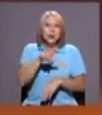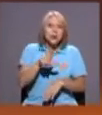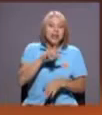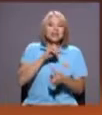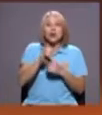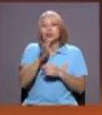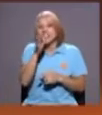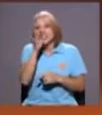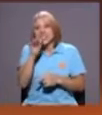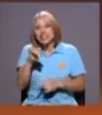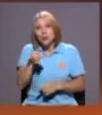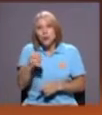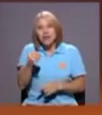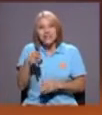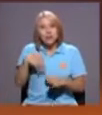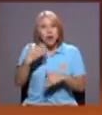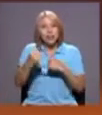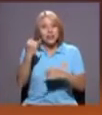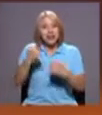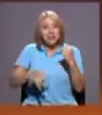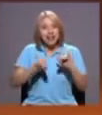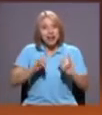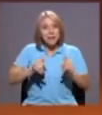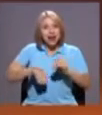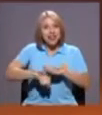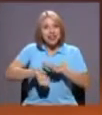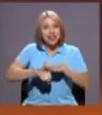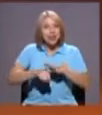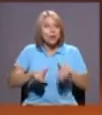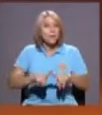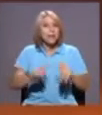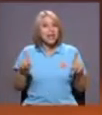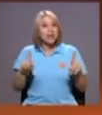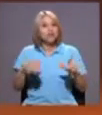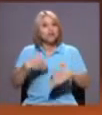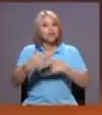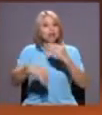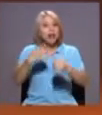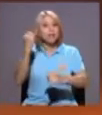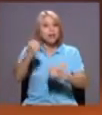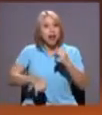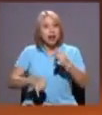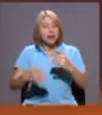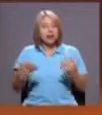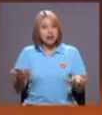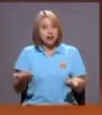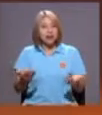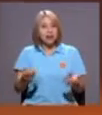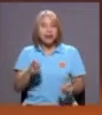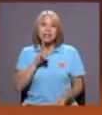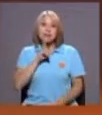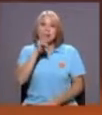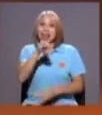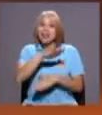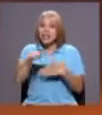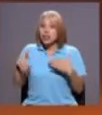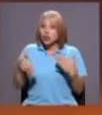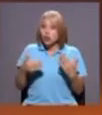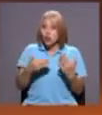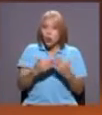el partido, cada uno de esos partidos, pero al final es